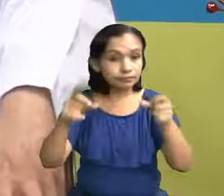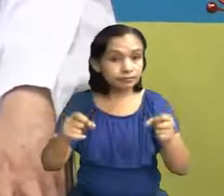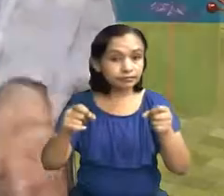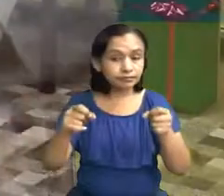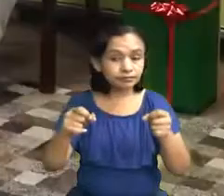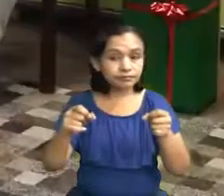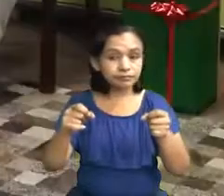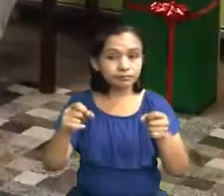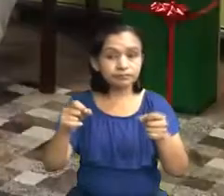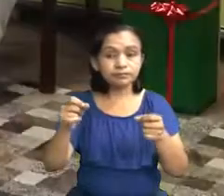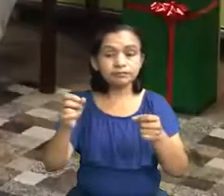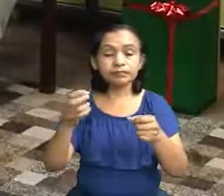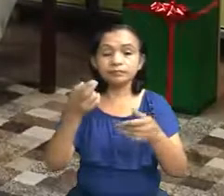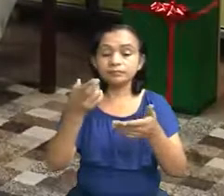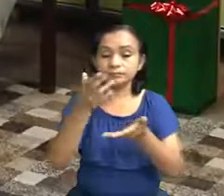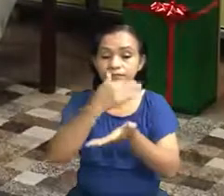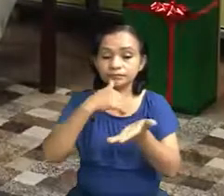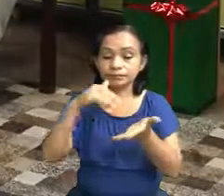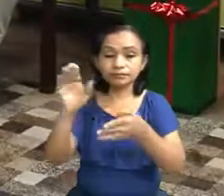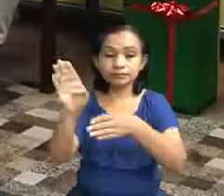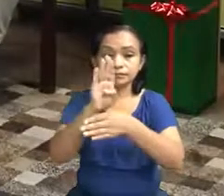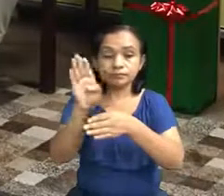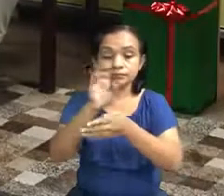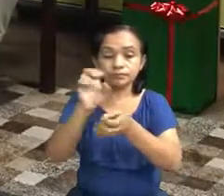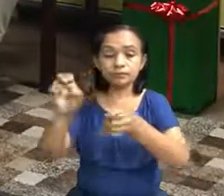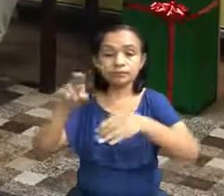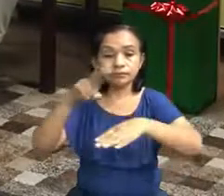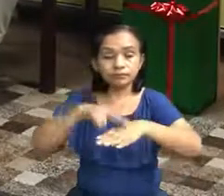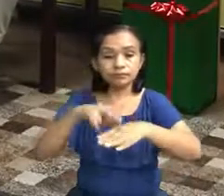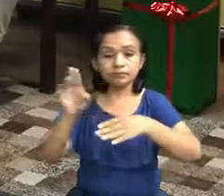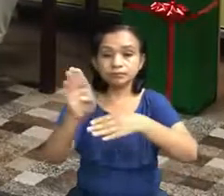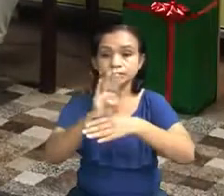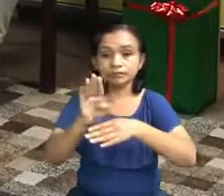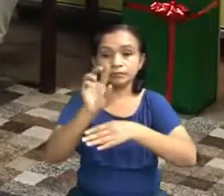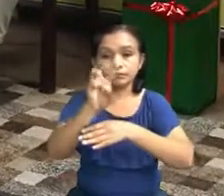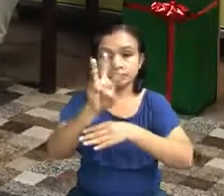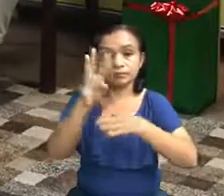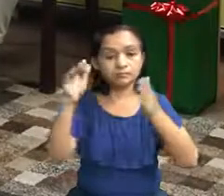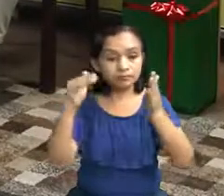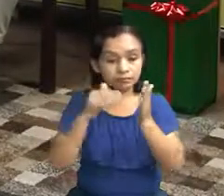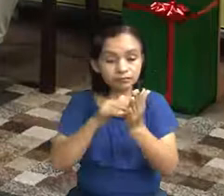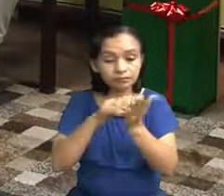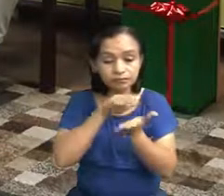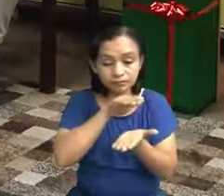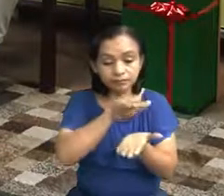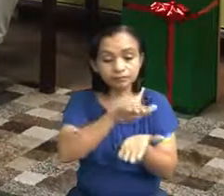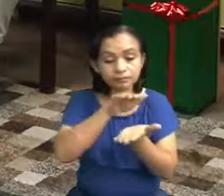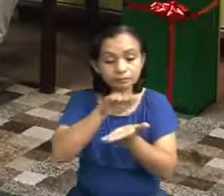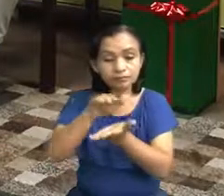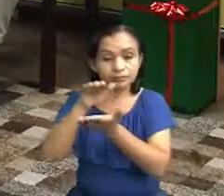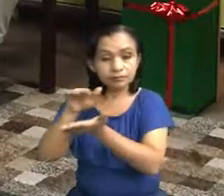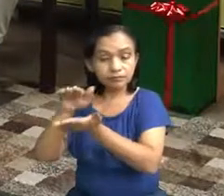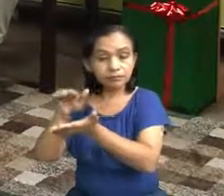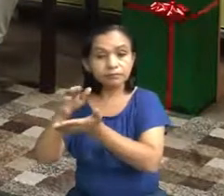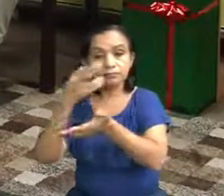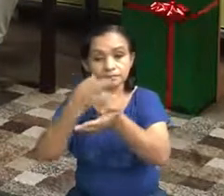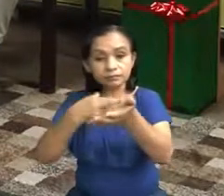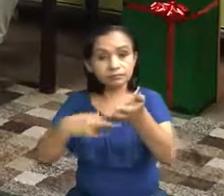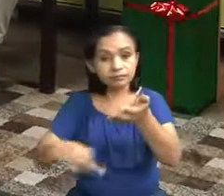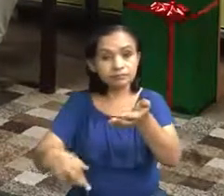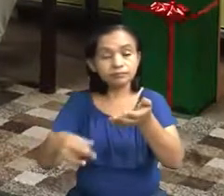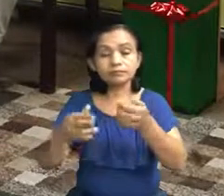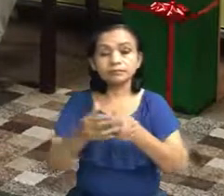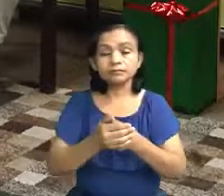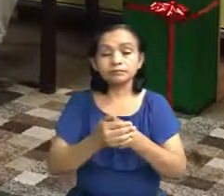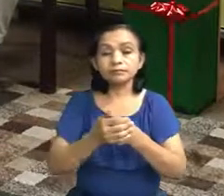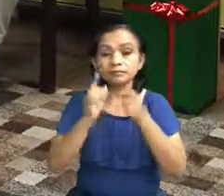Centro Nacional de Sangre, el Banco Nacional de Sangre. Solo en Managua tenemos más de 3.000 paquetes globulares, casi 3.500 de reserva, sí. Y